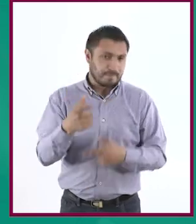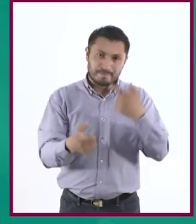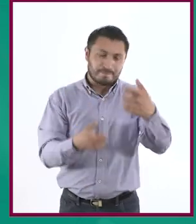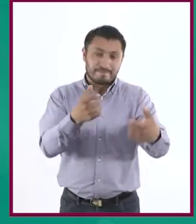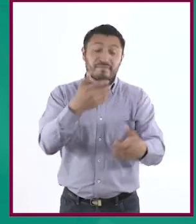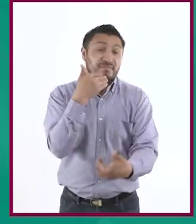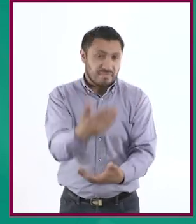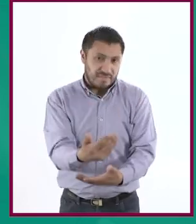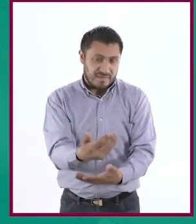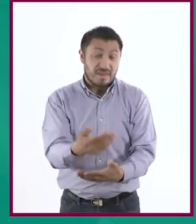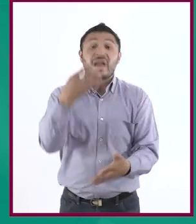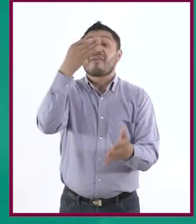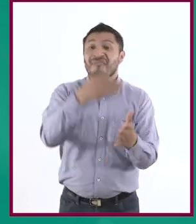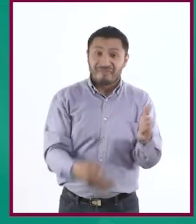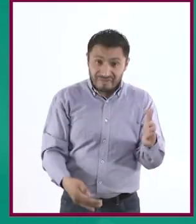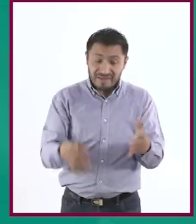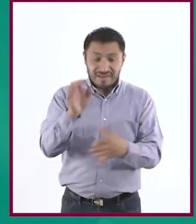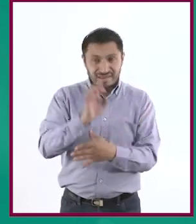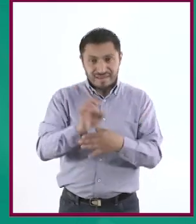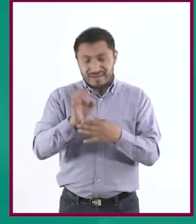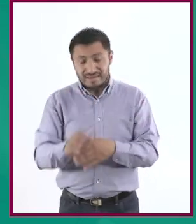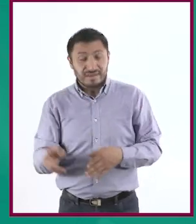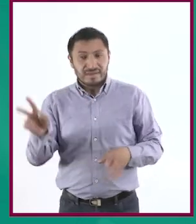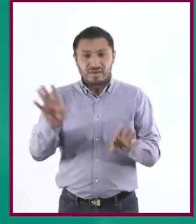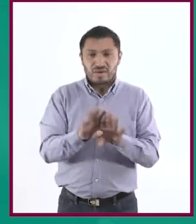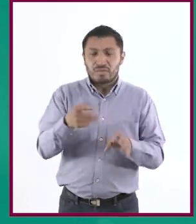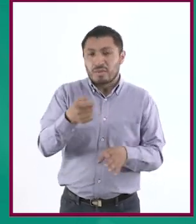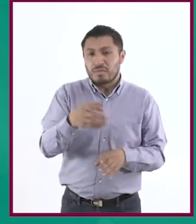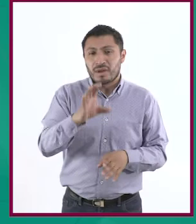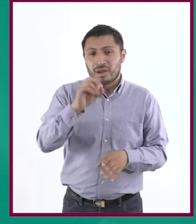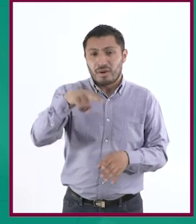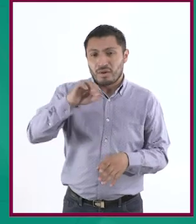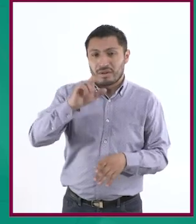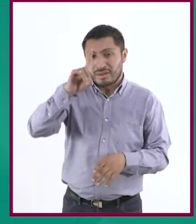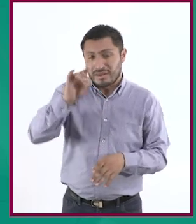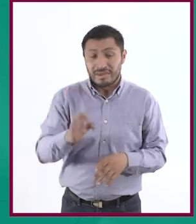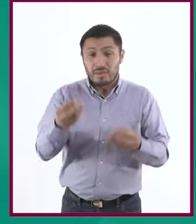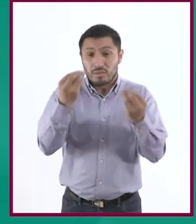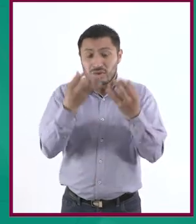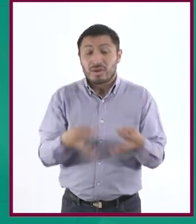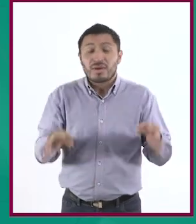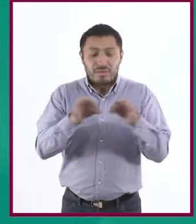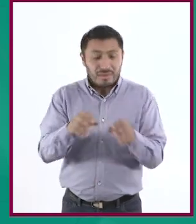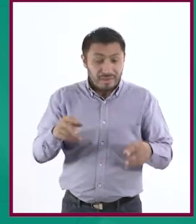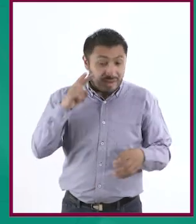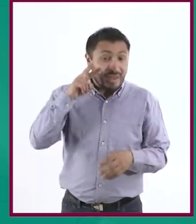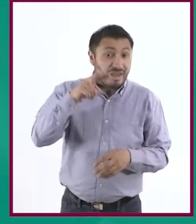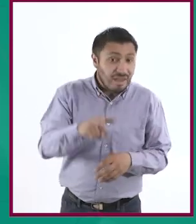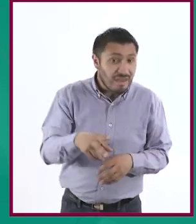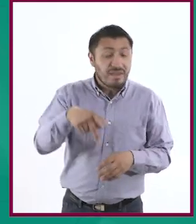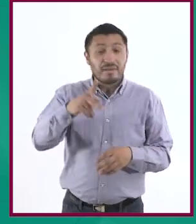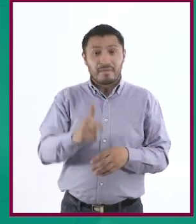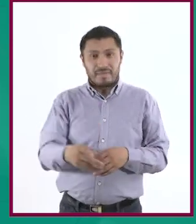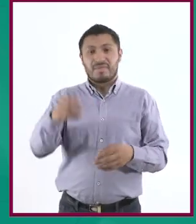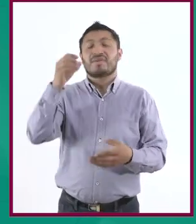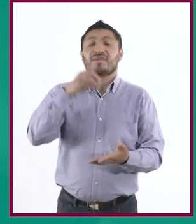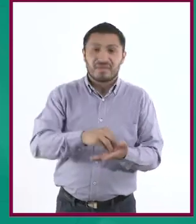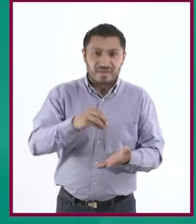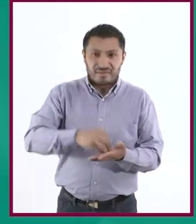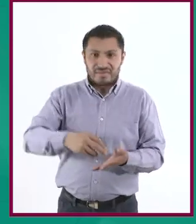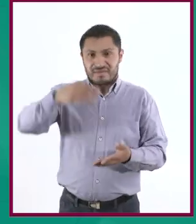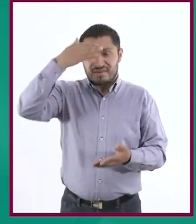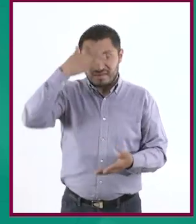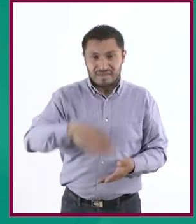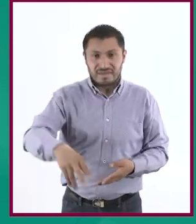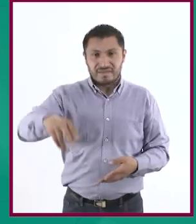financiamiento. Hay un muestreo de la CONABIO muy importante. Por suerte había todavía los sabios maiceros